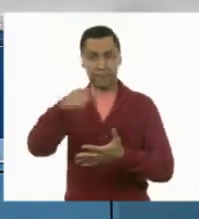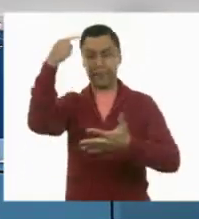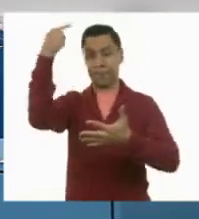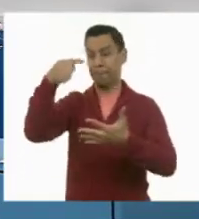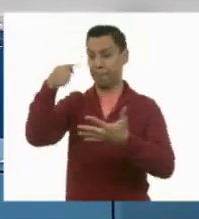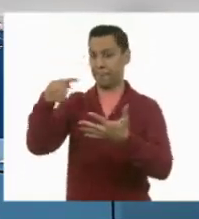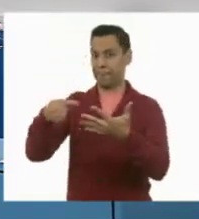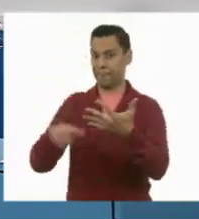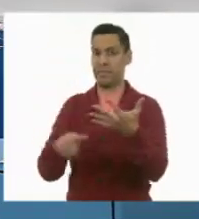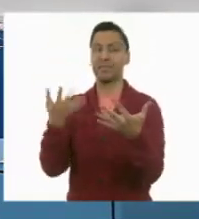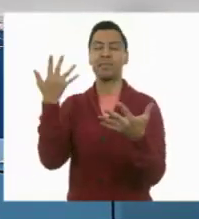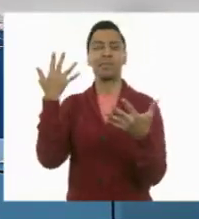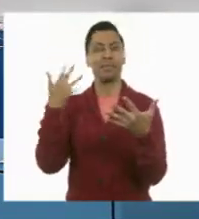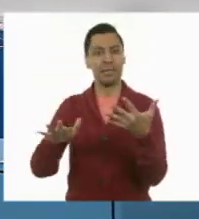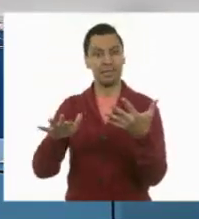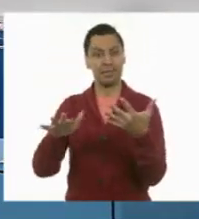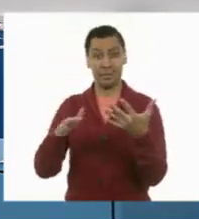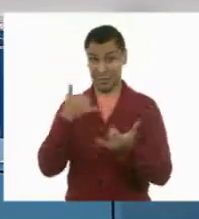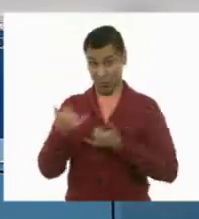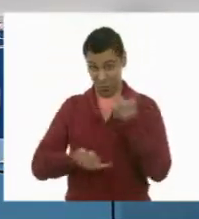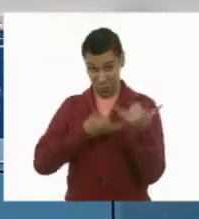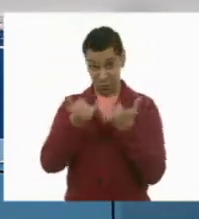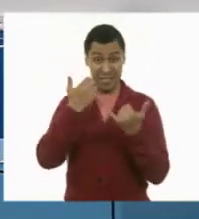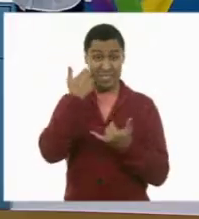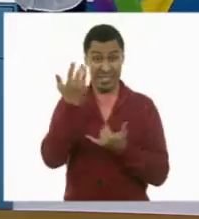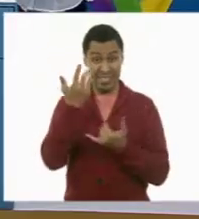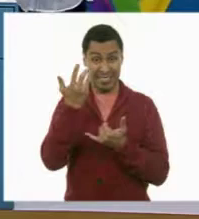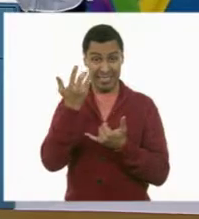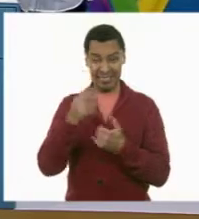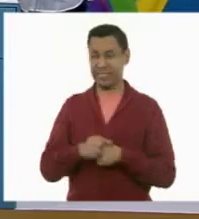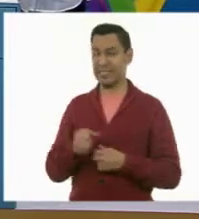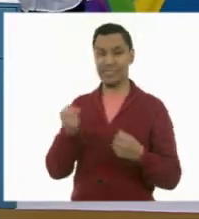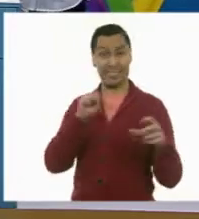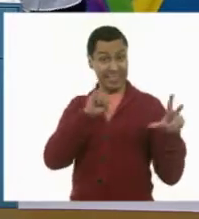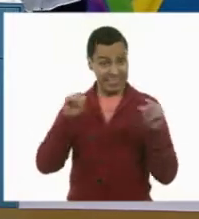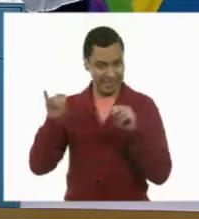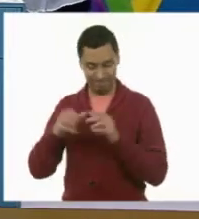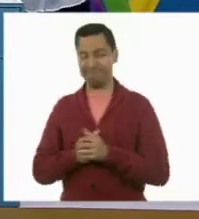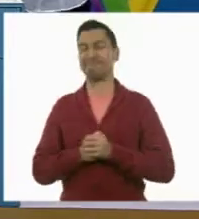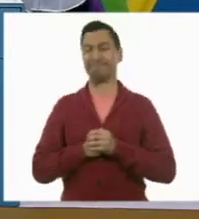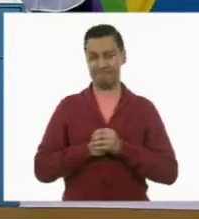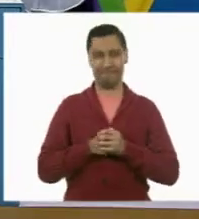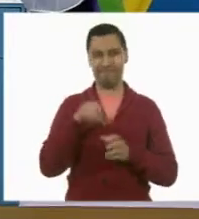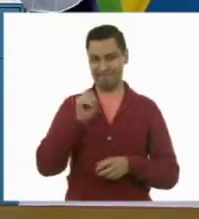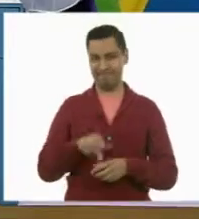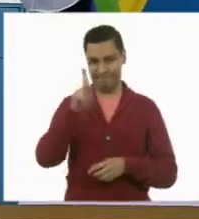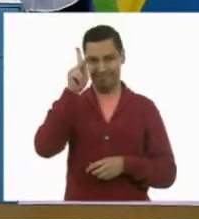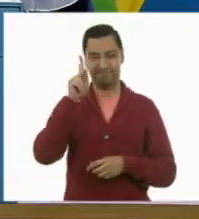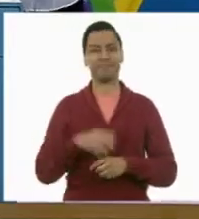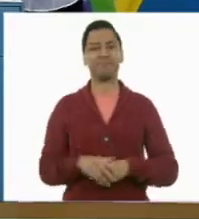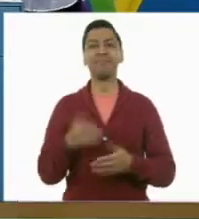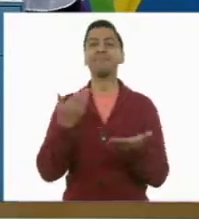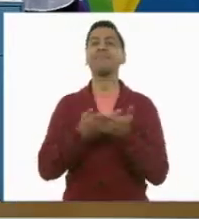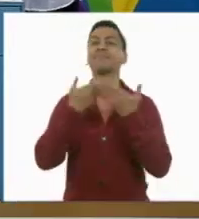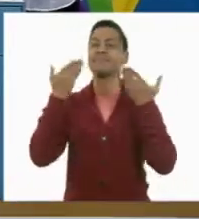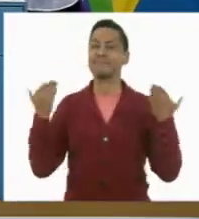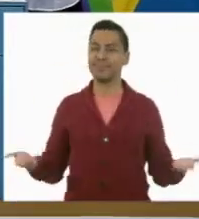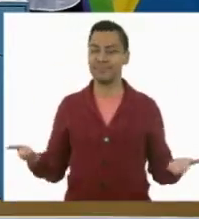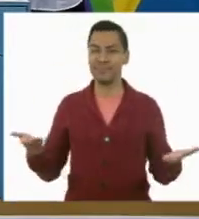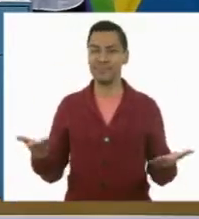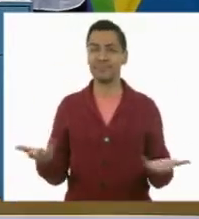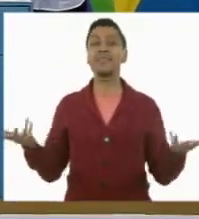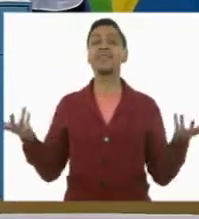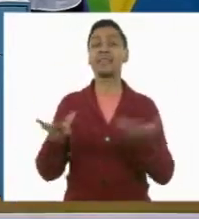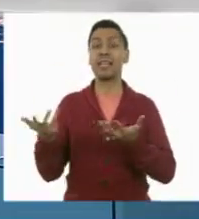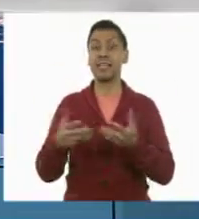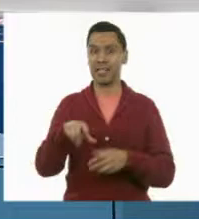derechos. ¿Y les gustaría jugar un poquito? ¡Sí! Ok. Pues ahora, entonces, lo que vamos a hacer es que